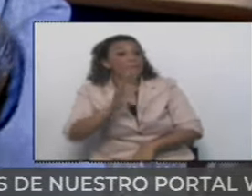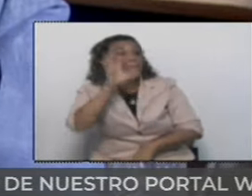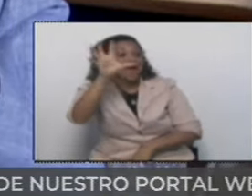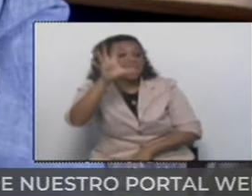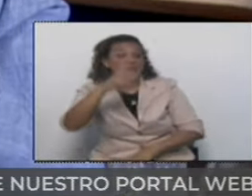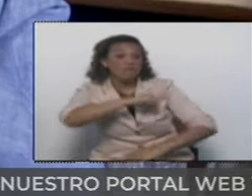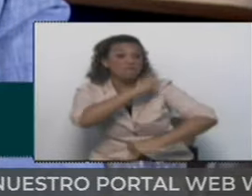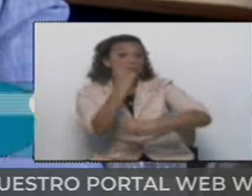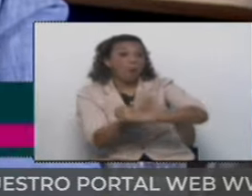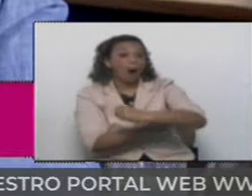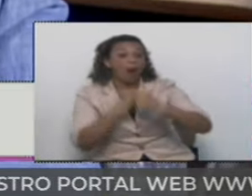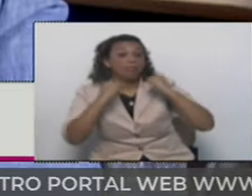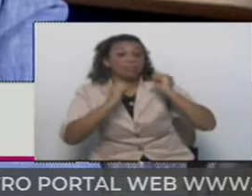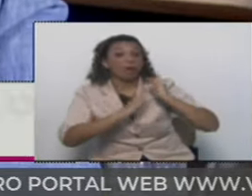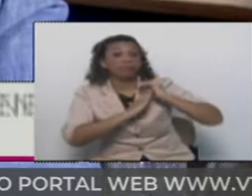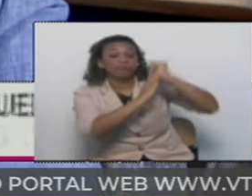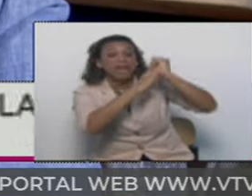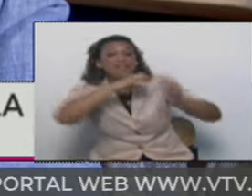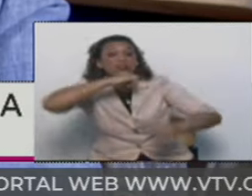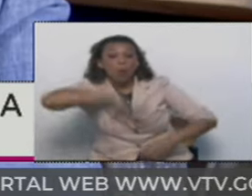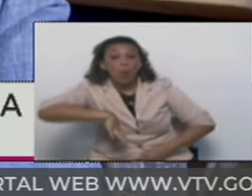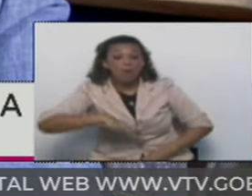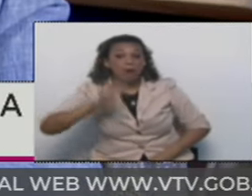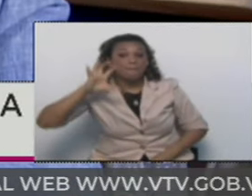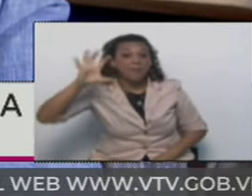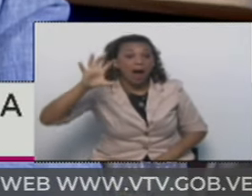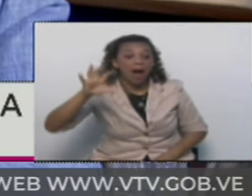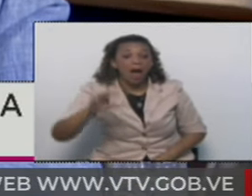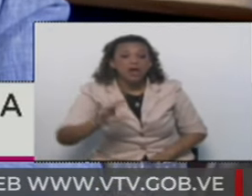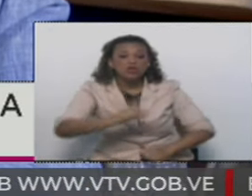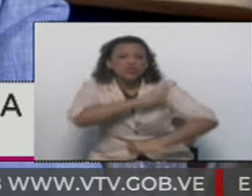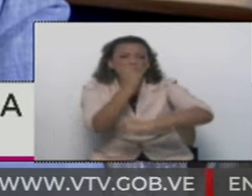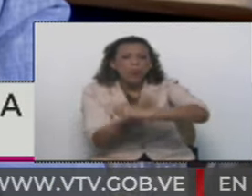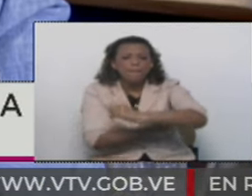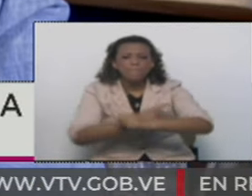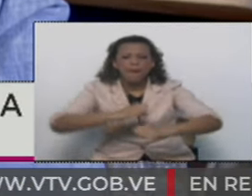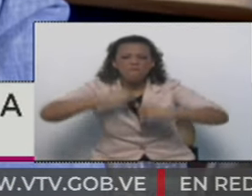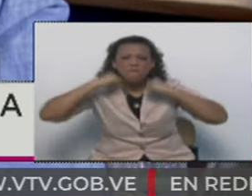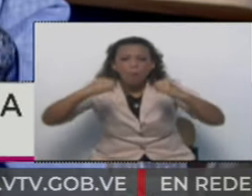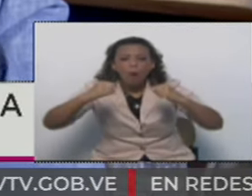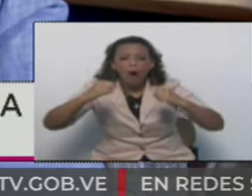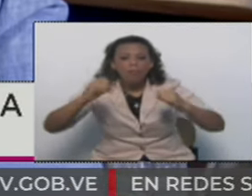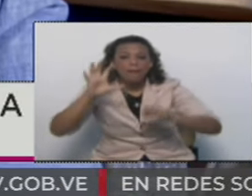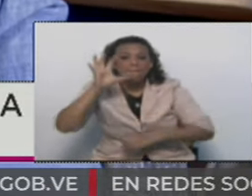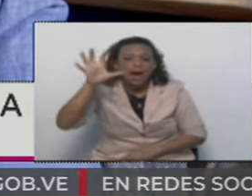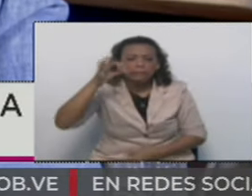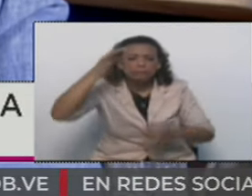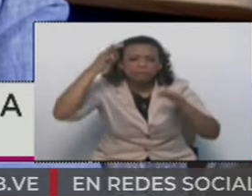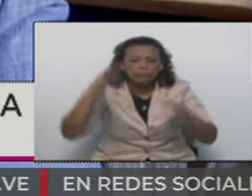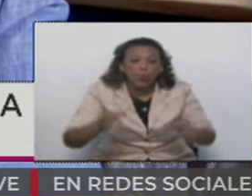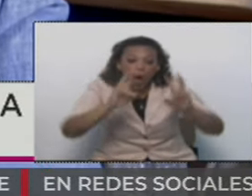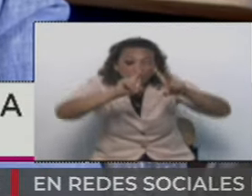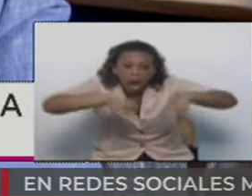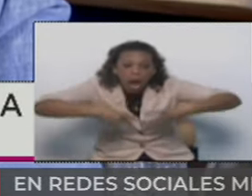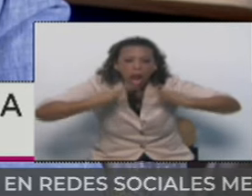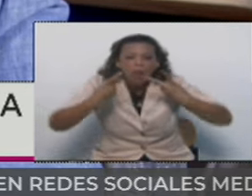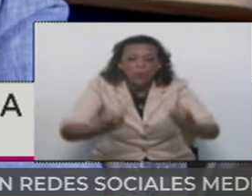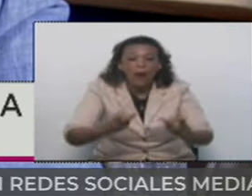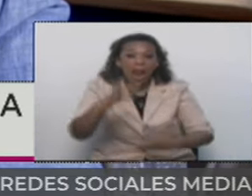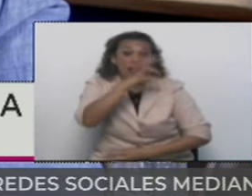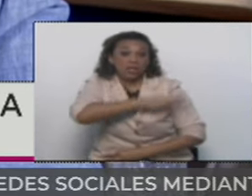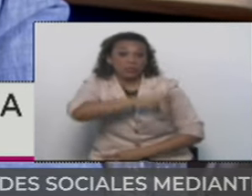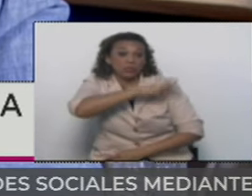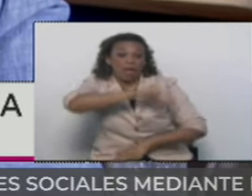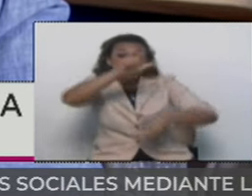vuelto a ocupar el papel histórico, ya con fuerza propia, fuerza renovada. La sociedad rusa